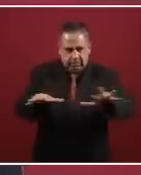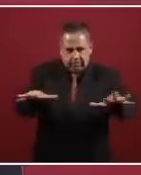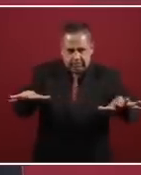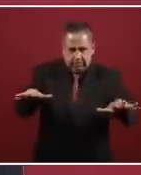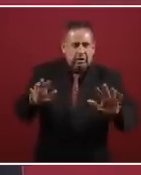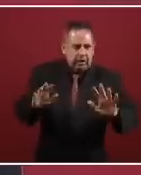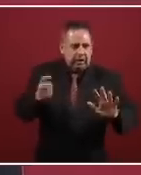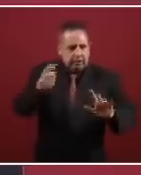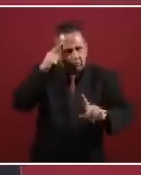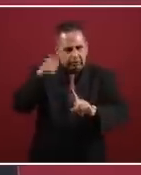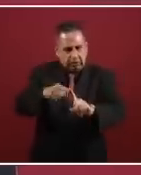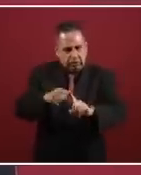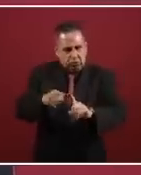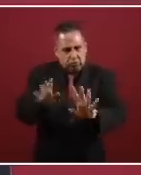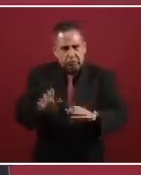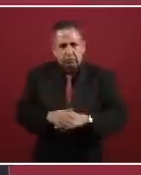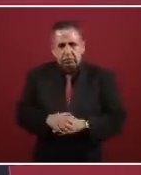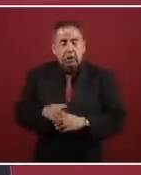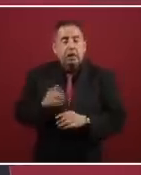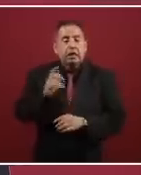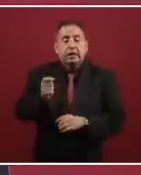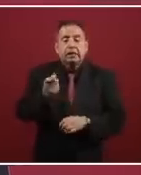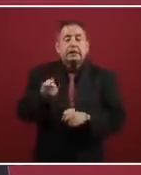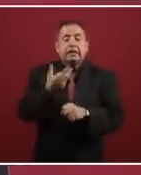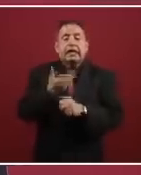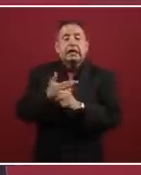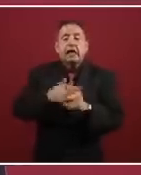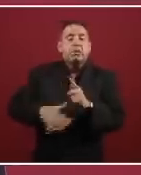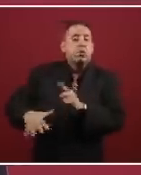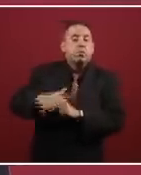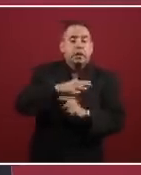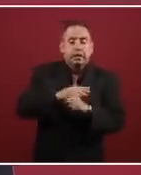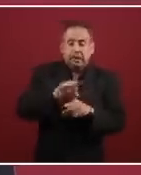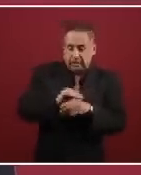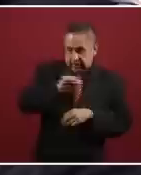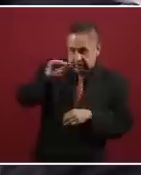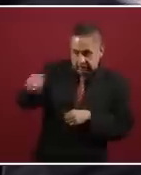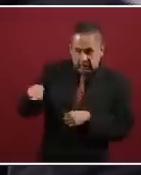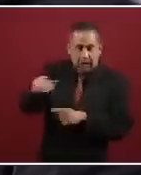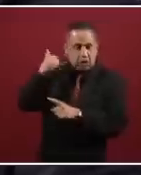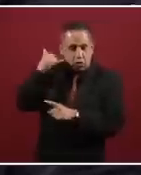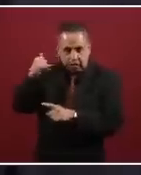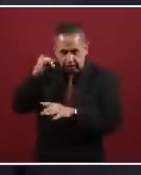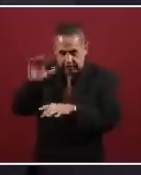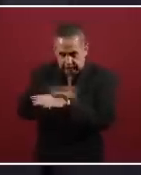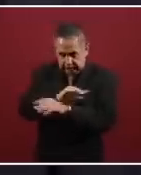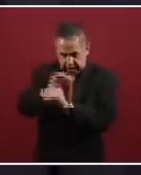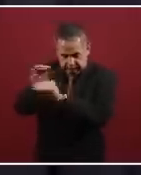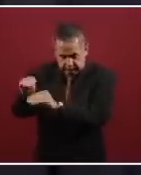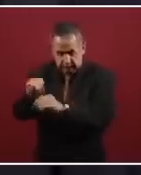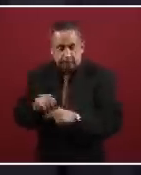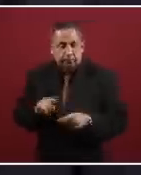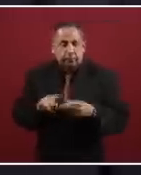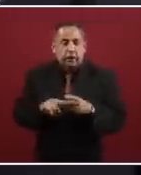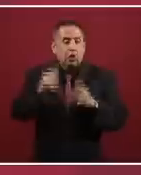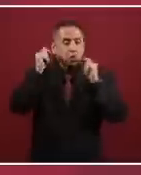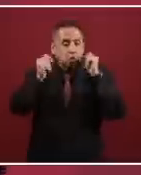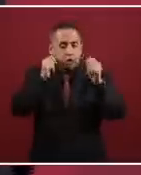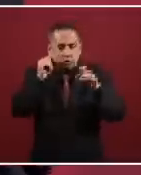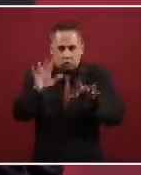que medio ambiente esté en Yucatán, que turismo esté en Quintana